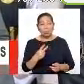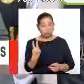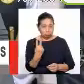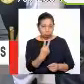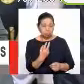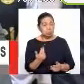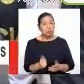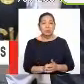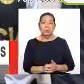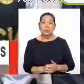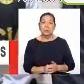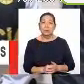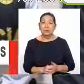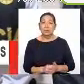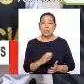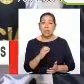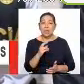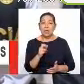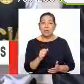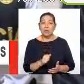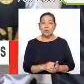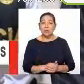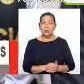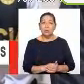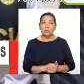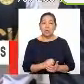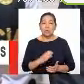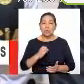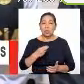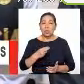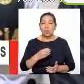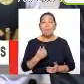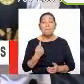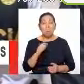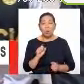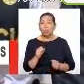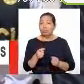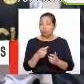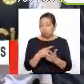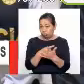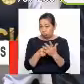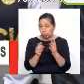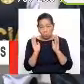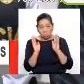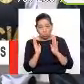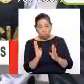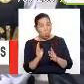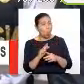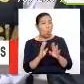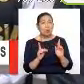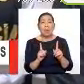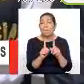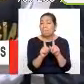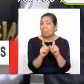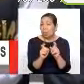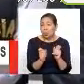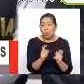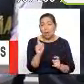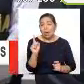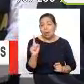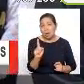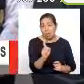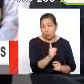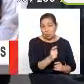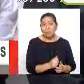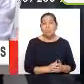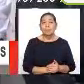Mayor Carlos Choncampana, para poder estar atento a cualquier inquietud de cada uno de